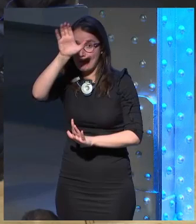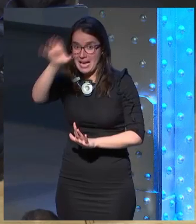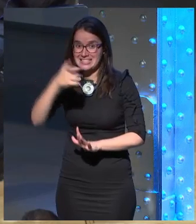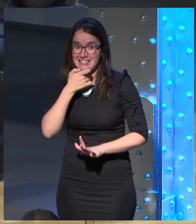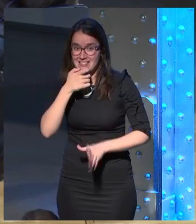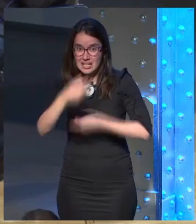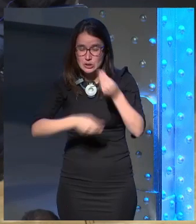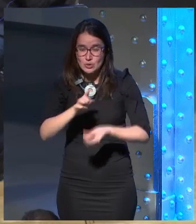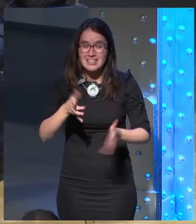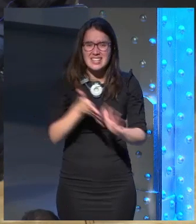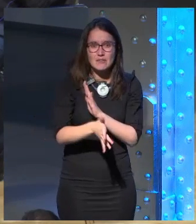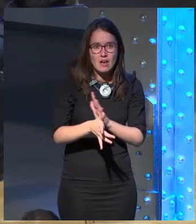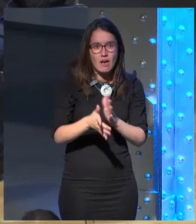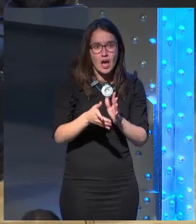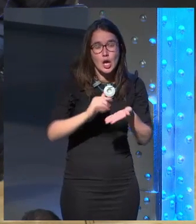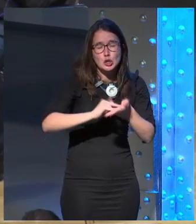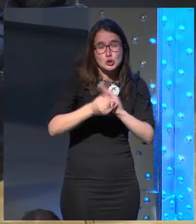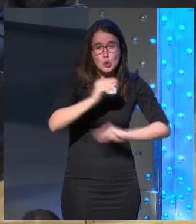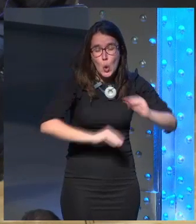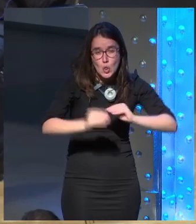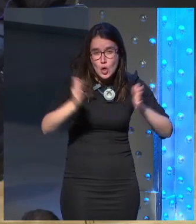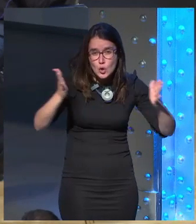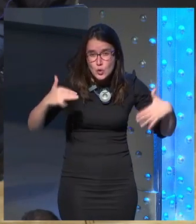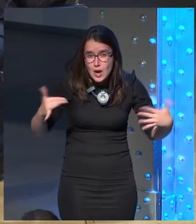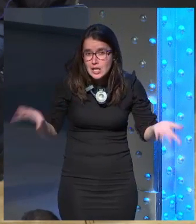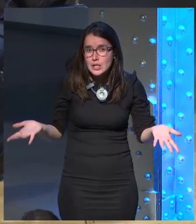¿Te refieres a incorregible? A incorregible, a...